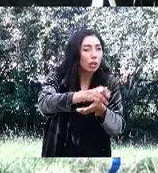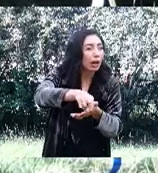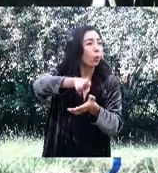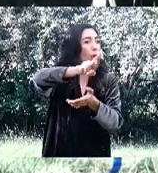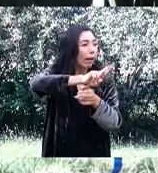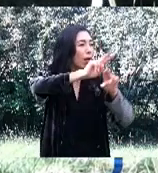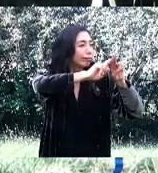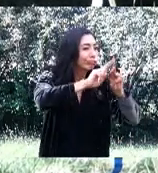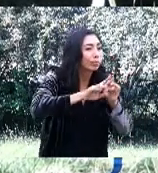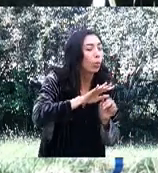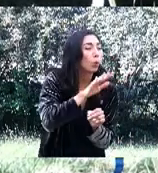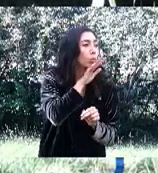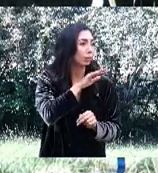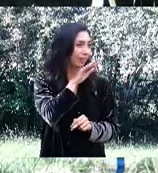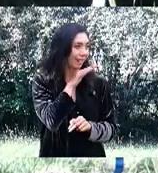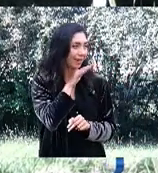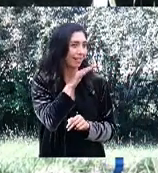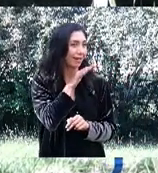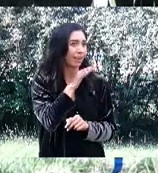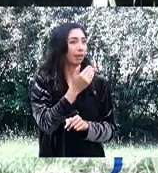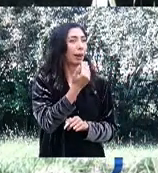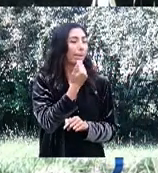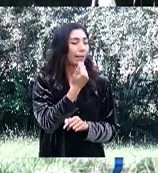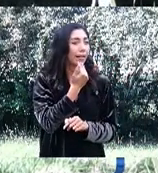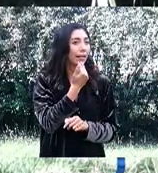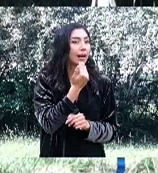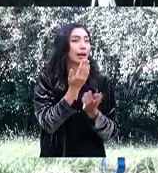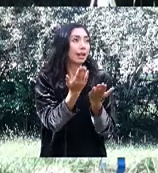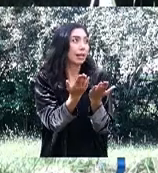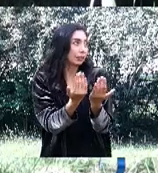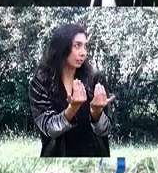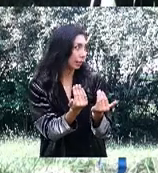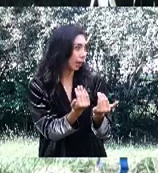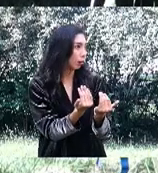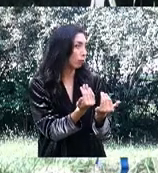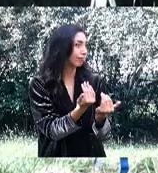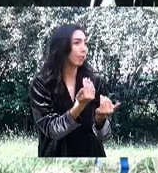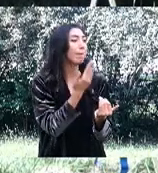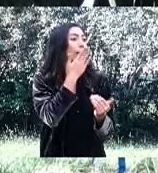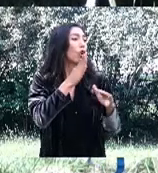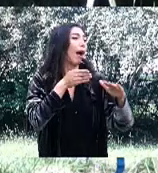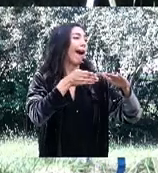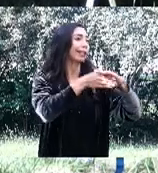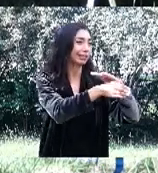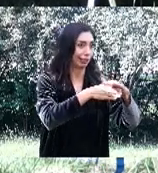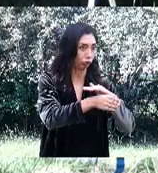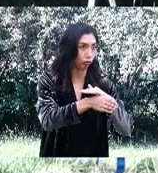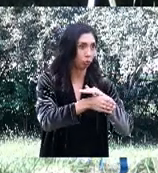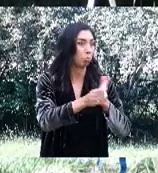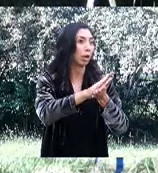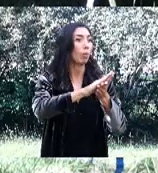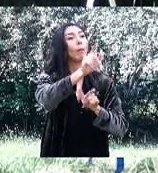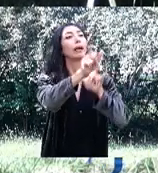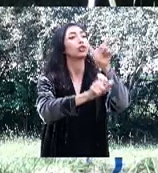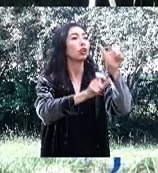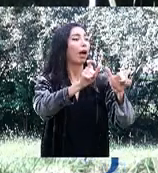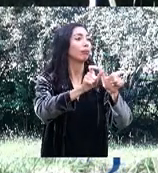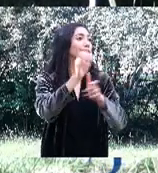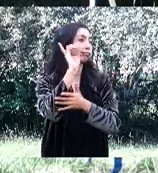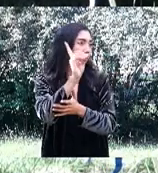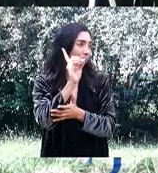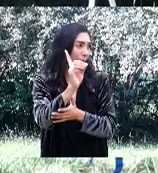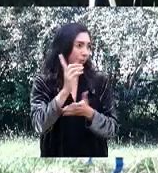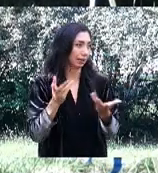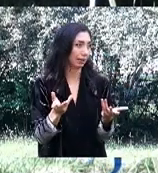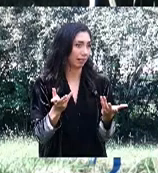utilizar pero que también nos damos cuenta que necesitamos por ejemplo que tenga mejor accesibilidad para personas que tienen capacidades diferentes no Y